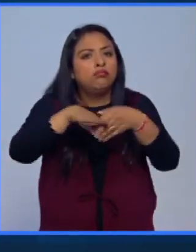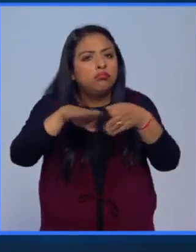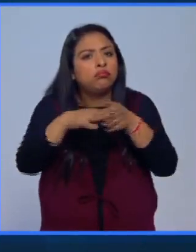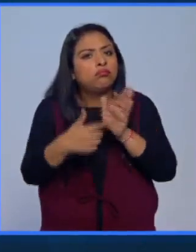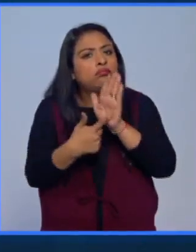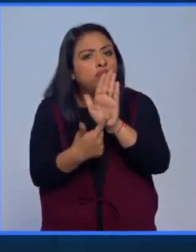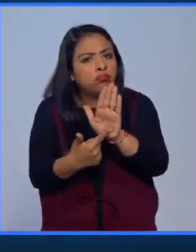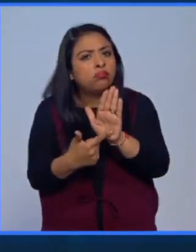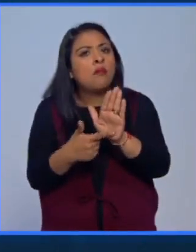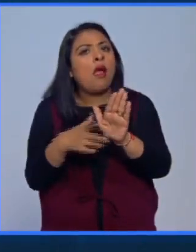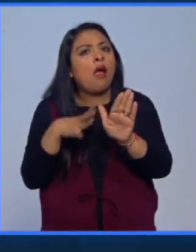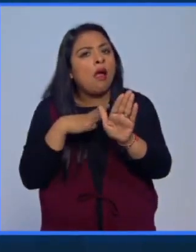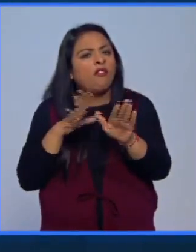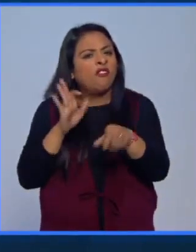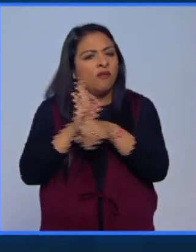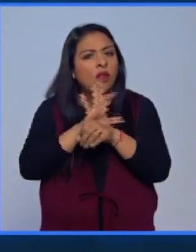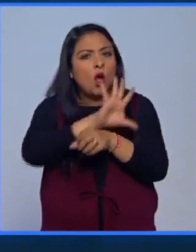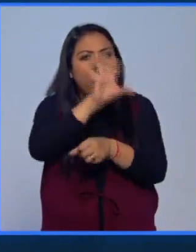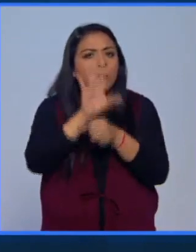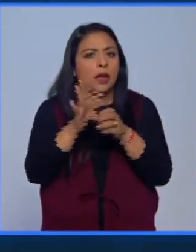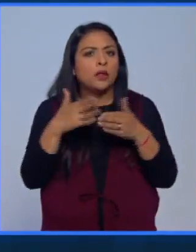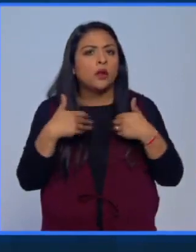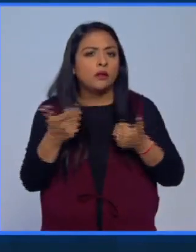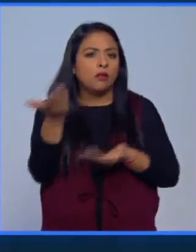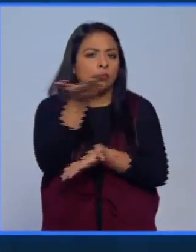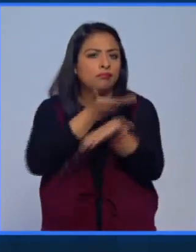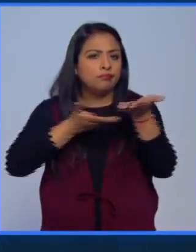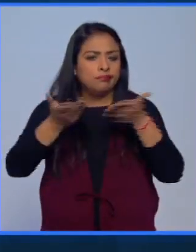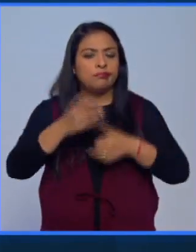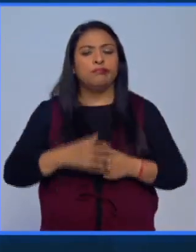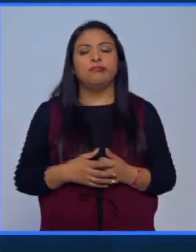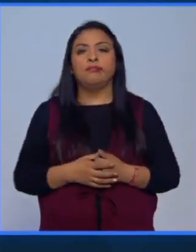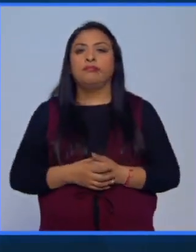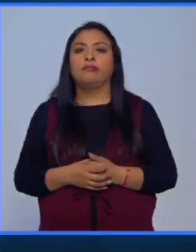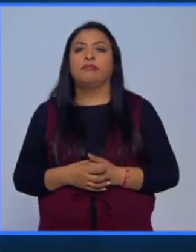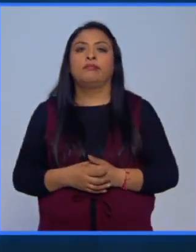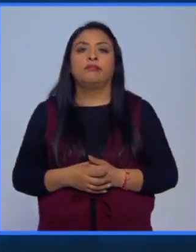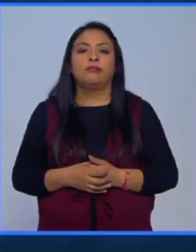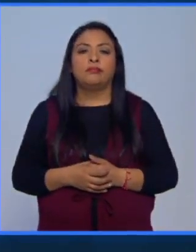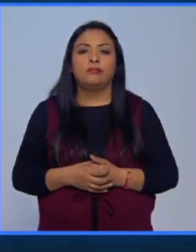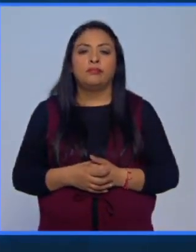garantías para procurar una mayor comprensión entre nosotros.